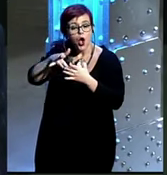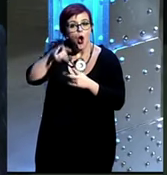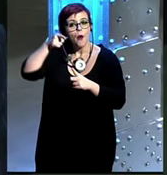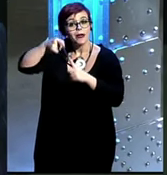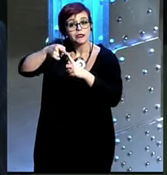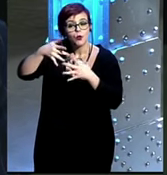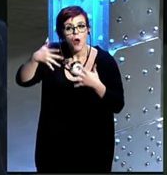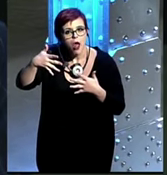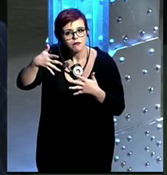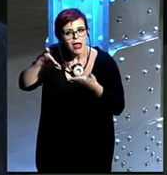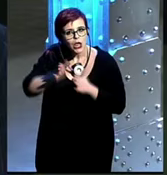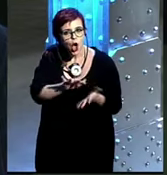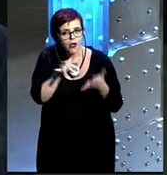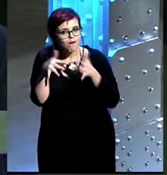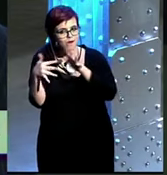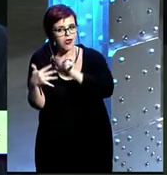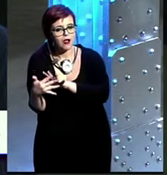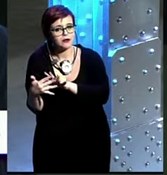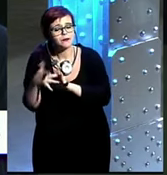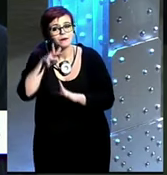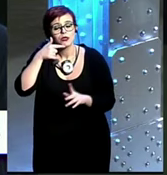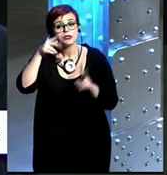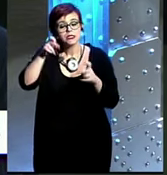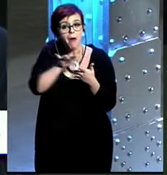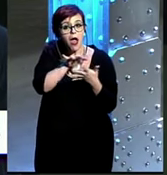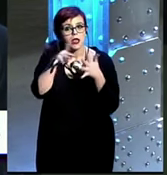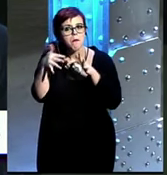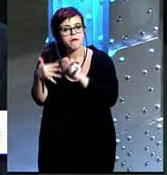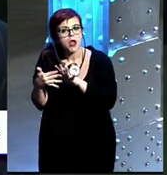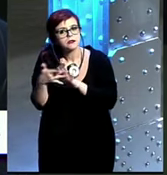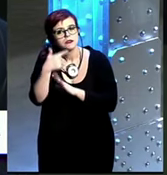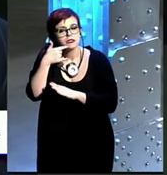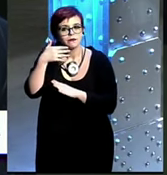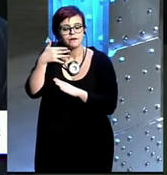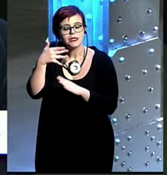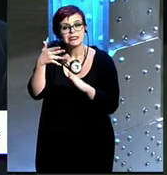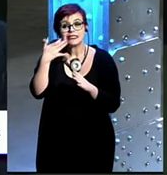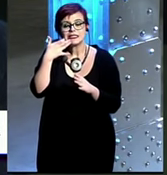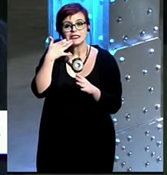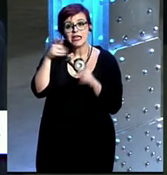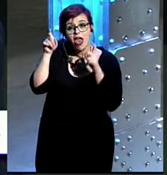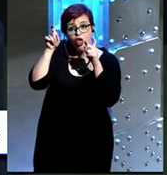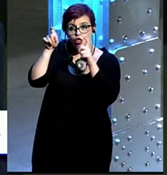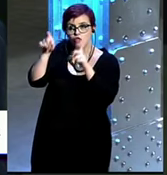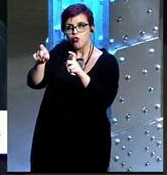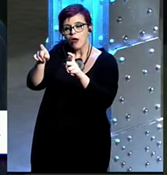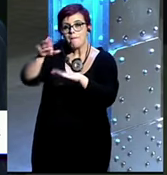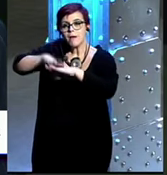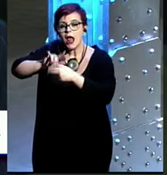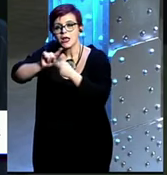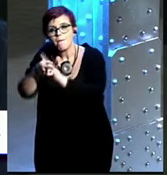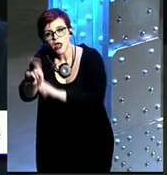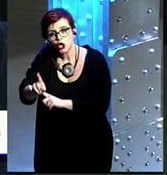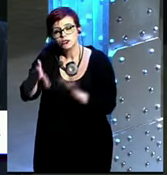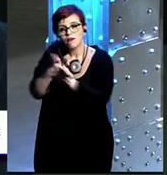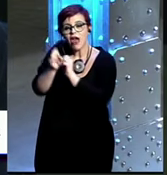y no cambiar a nuestros hijos sería desdeño, sería abandono. Pero otro requisito de ser padres es reconocer a nuestros